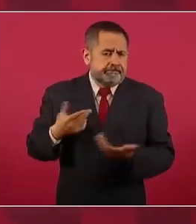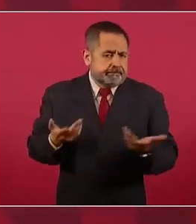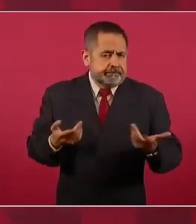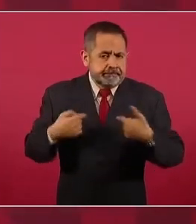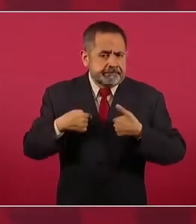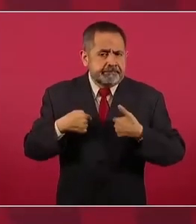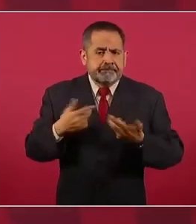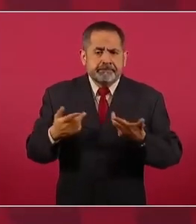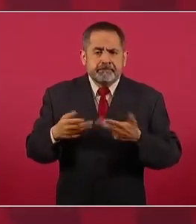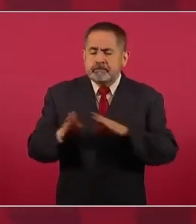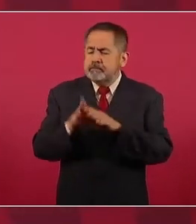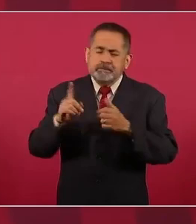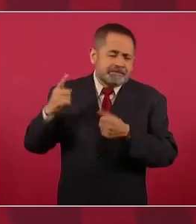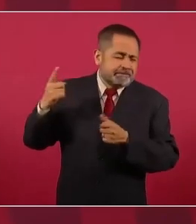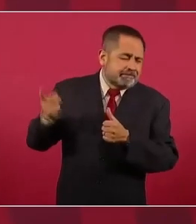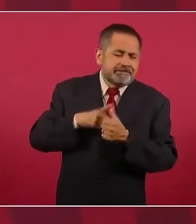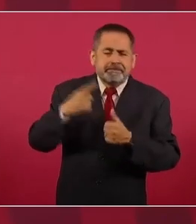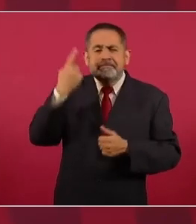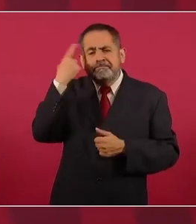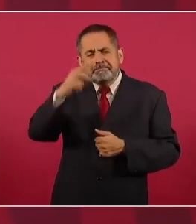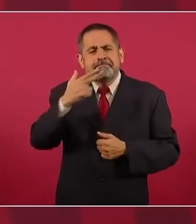¿Cuál es la función principal